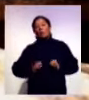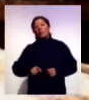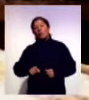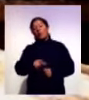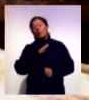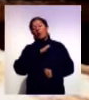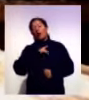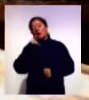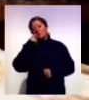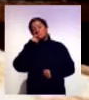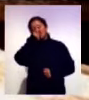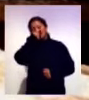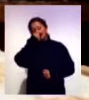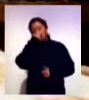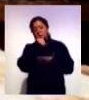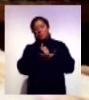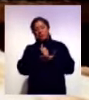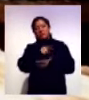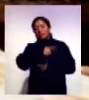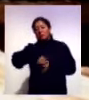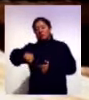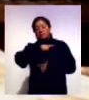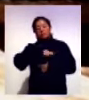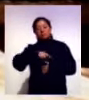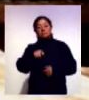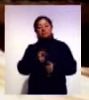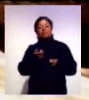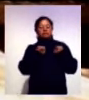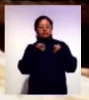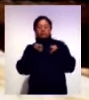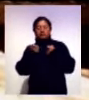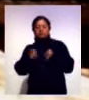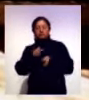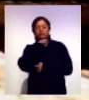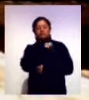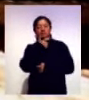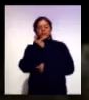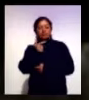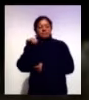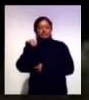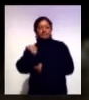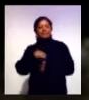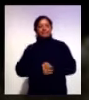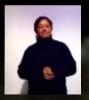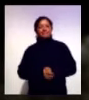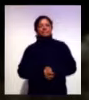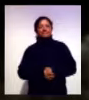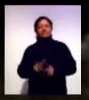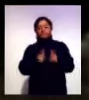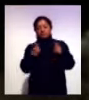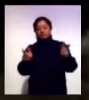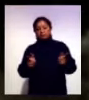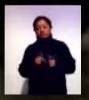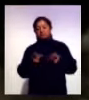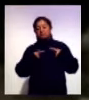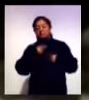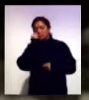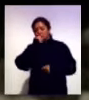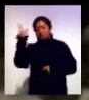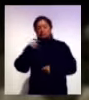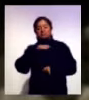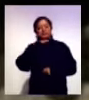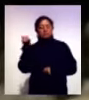que la primera etapa de los trabajos de rescate será coordinada por el Servicio Geológico Mexicano. Señaló que un grupo de expertos de Alemania,